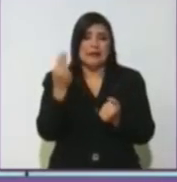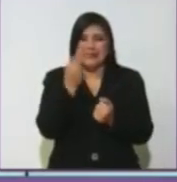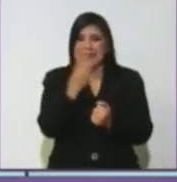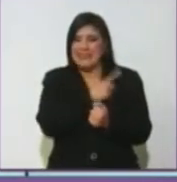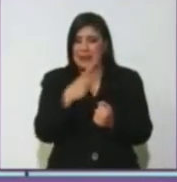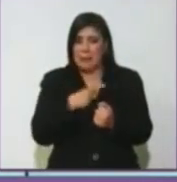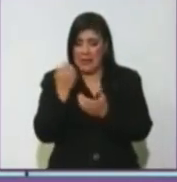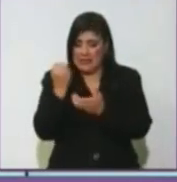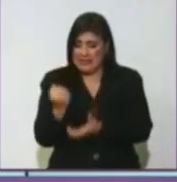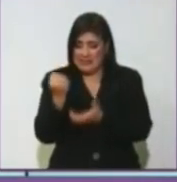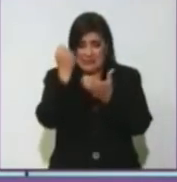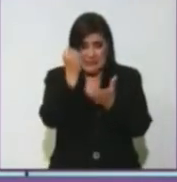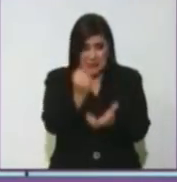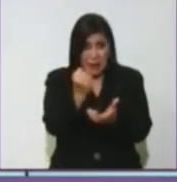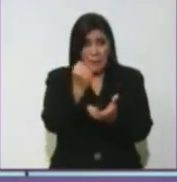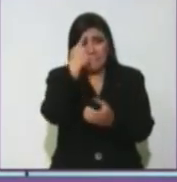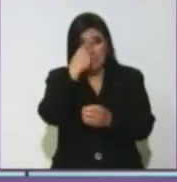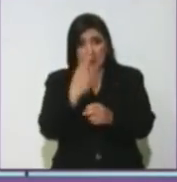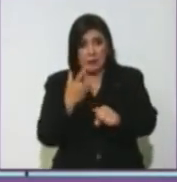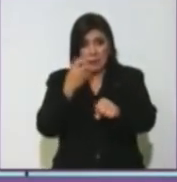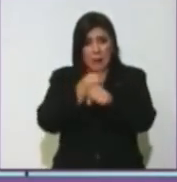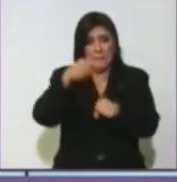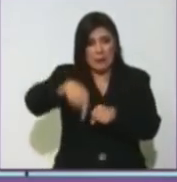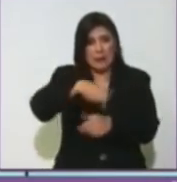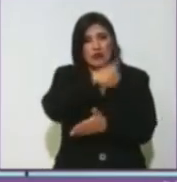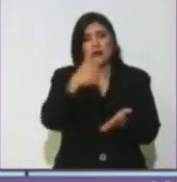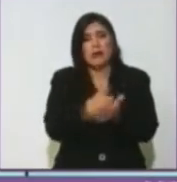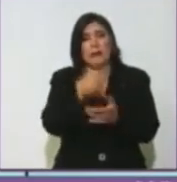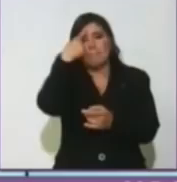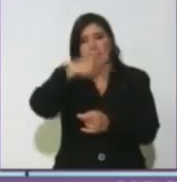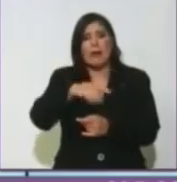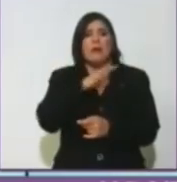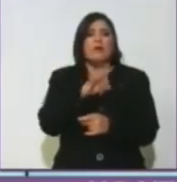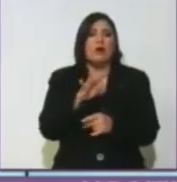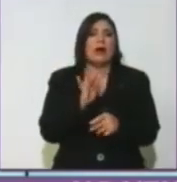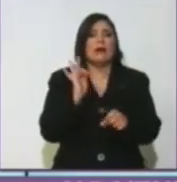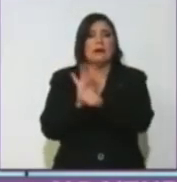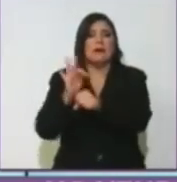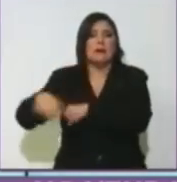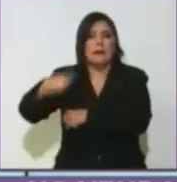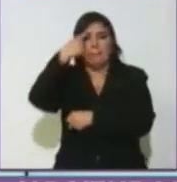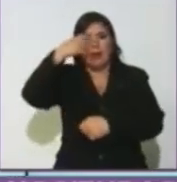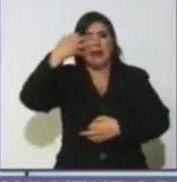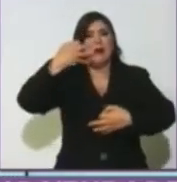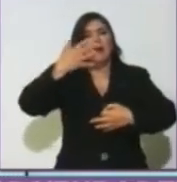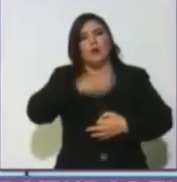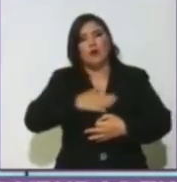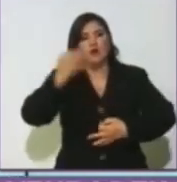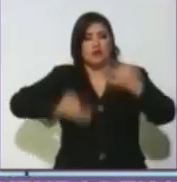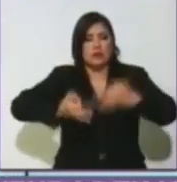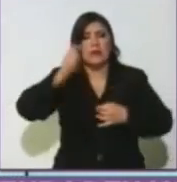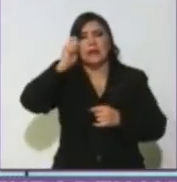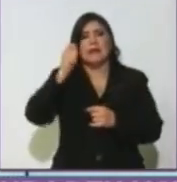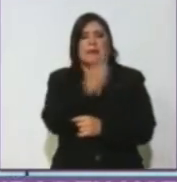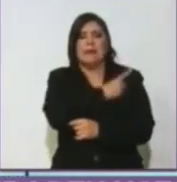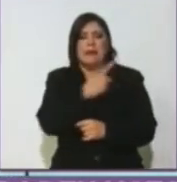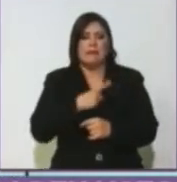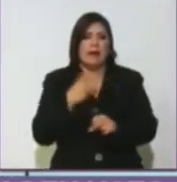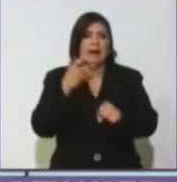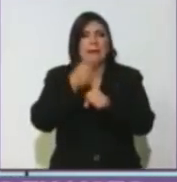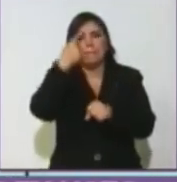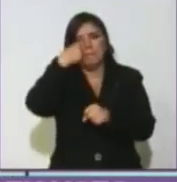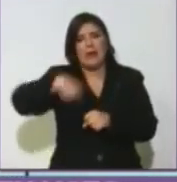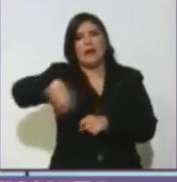presupuesto que se ha aplicado en la ciudad para la procuración de justicia sea aplicado directamente para todas estas